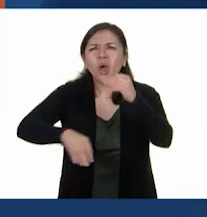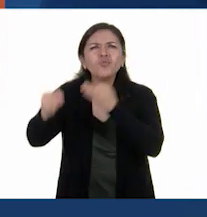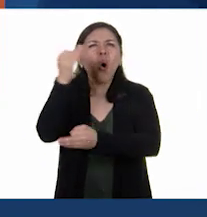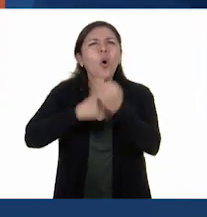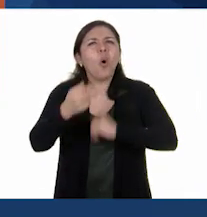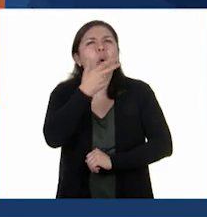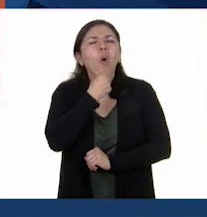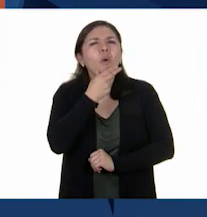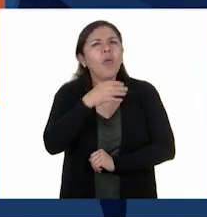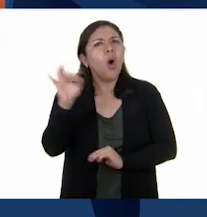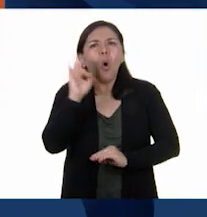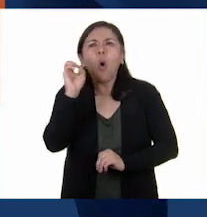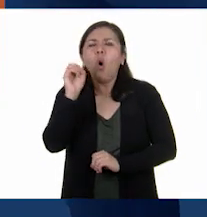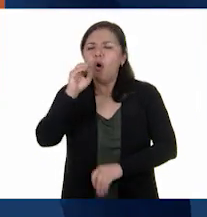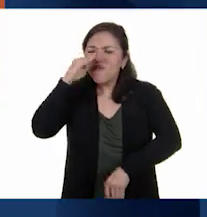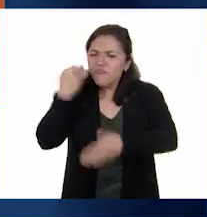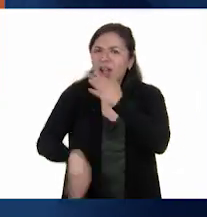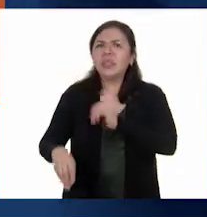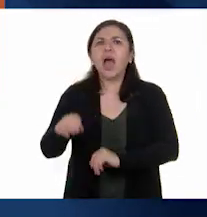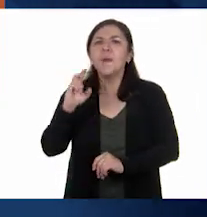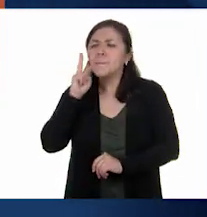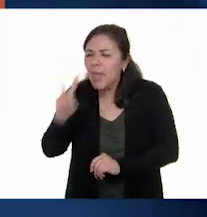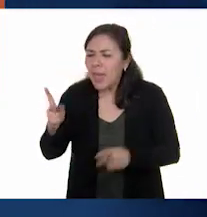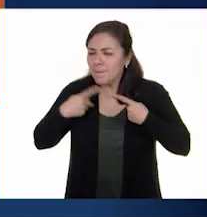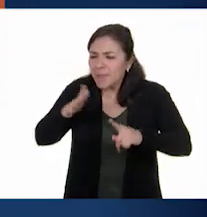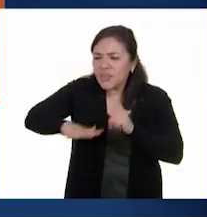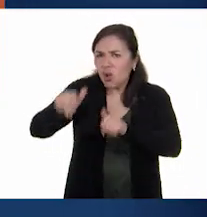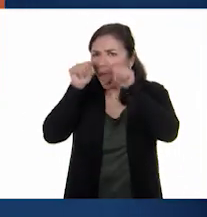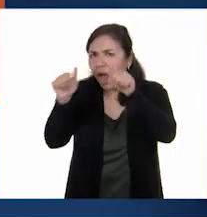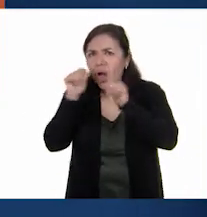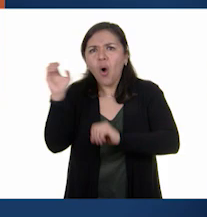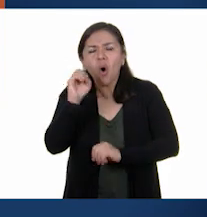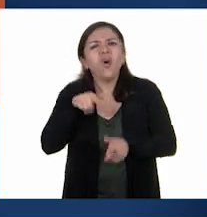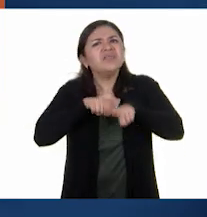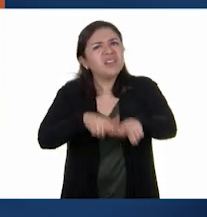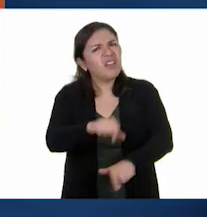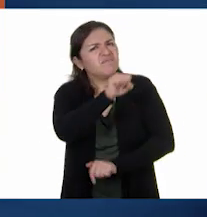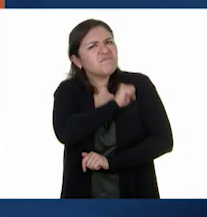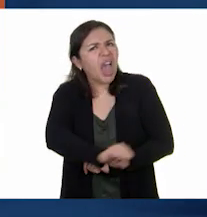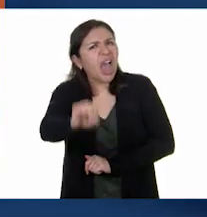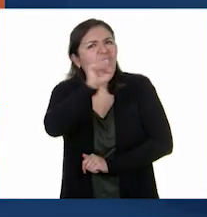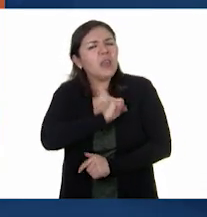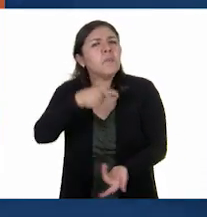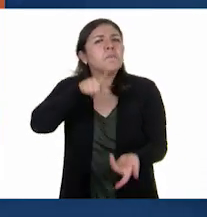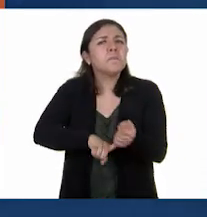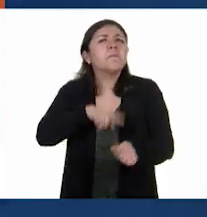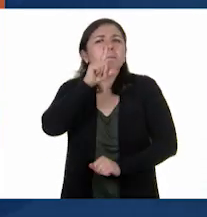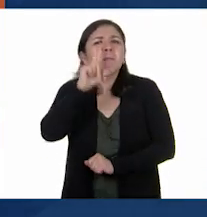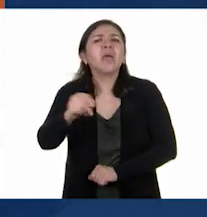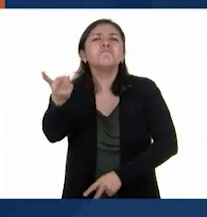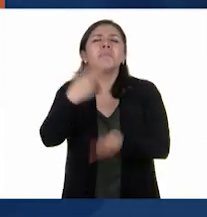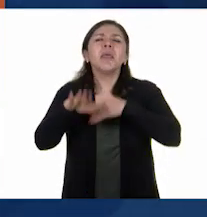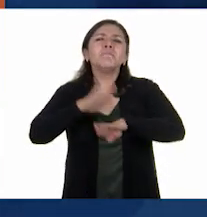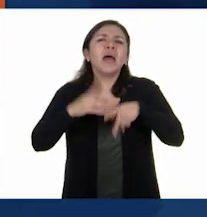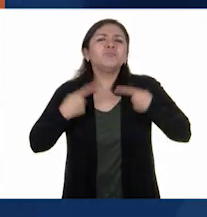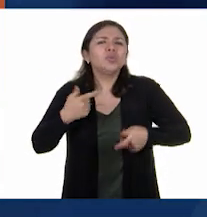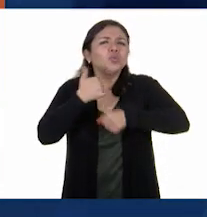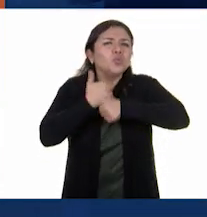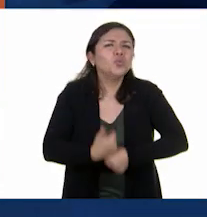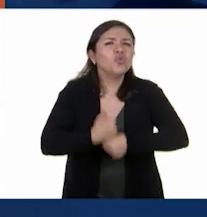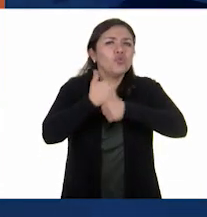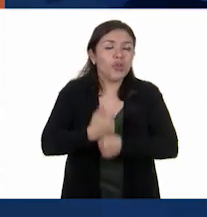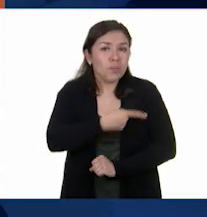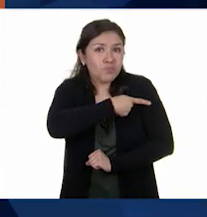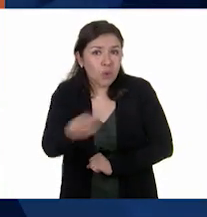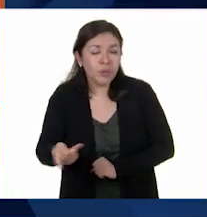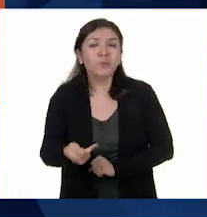que, sin oír la voz del pueblo ni la de su conciencia, sostienen la tiranía y son origen de los muchos sufrimientos de los pobres.